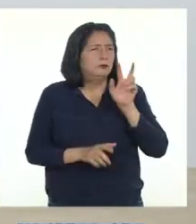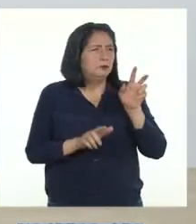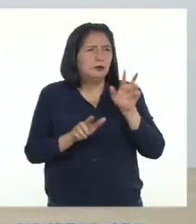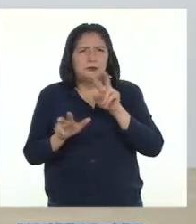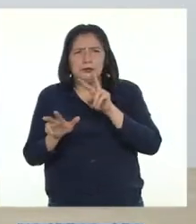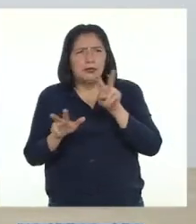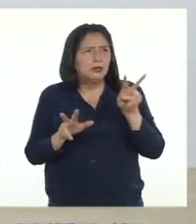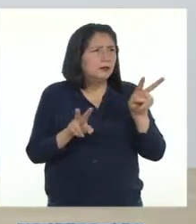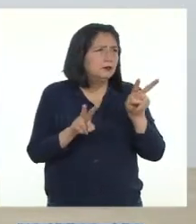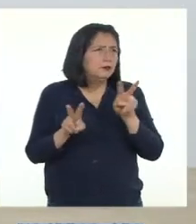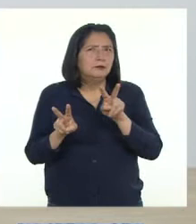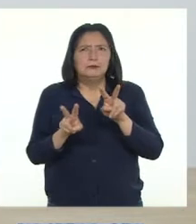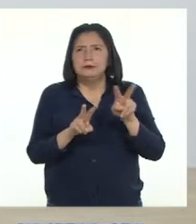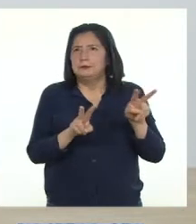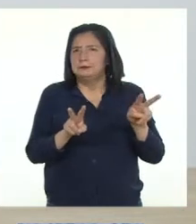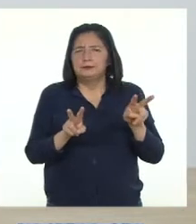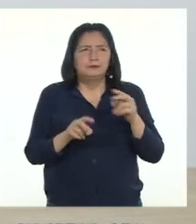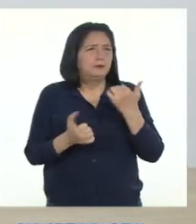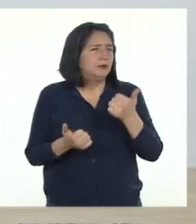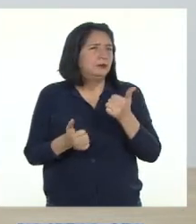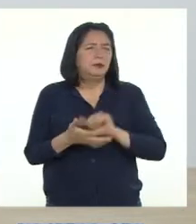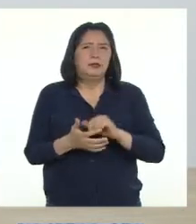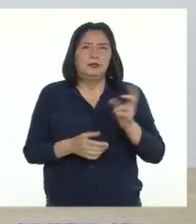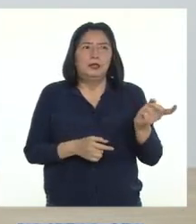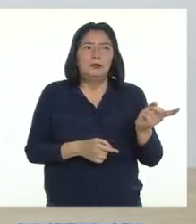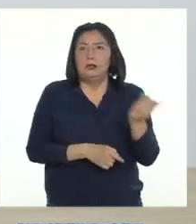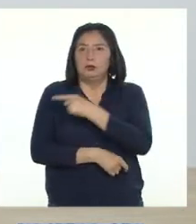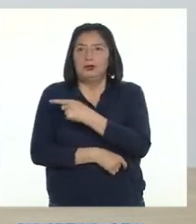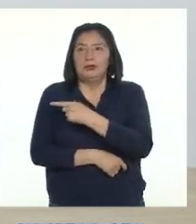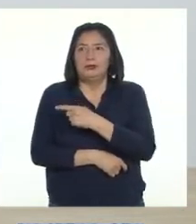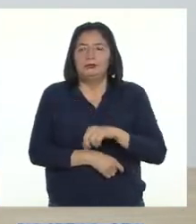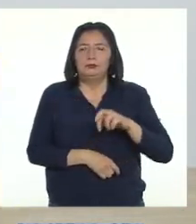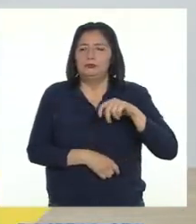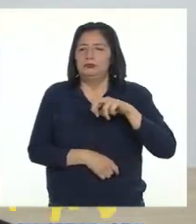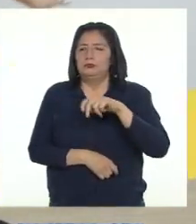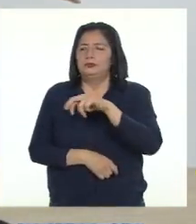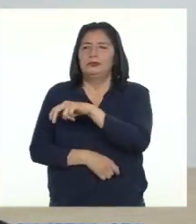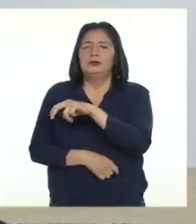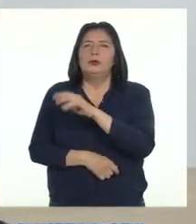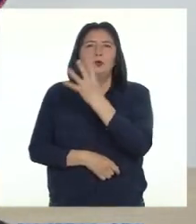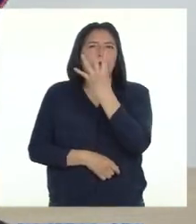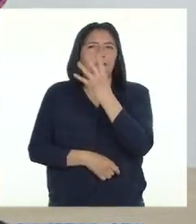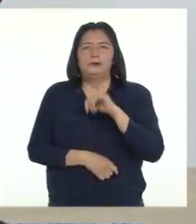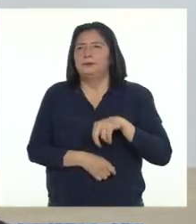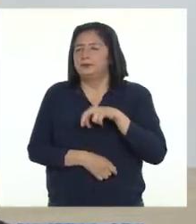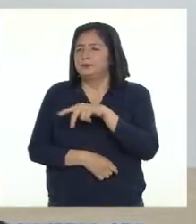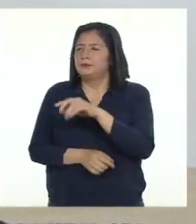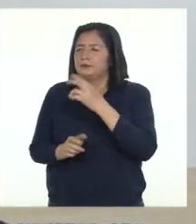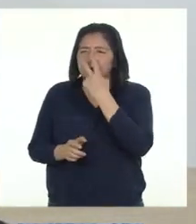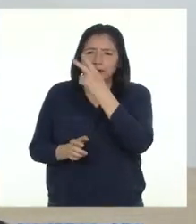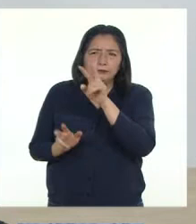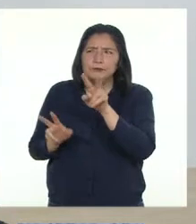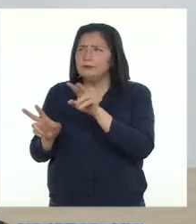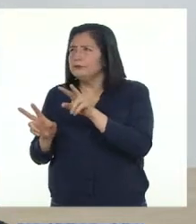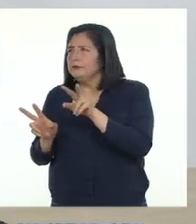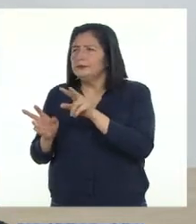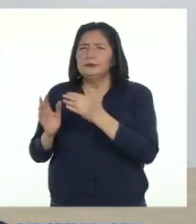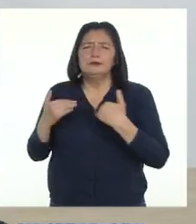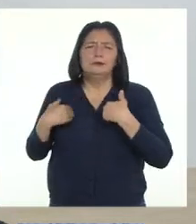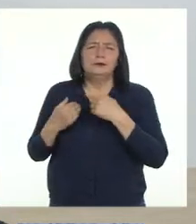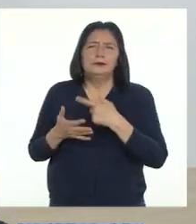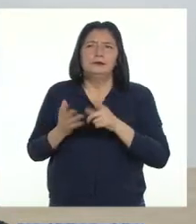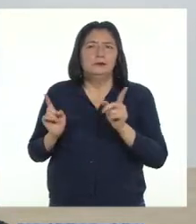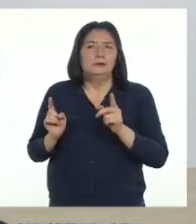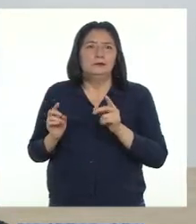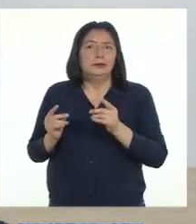miro. Eso, genial. Y ahora voy hacia allá y hago 1, 2, 3, 4 y miro todos los animales. Pero